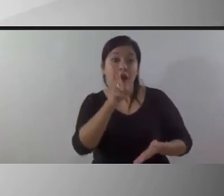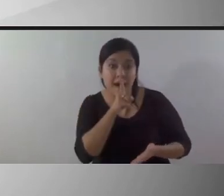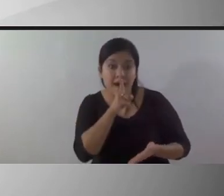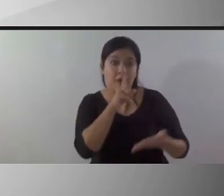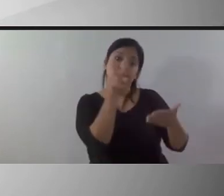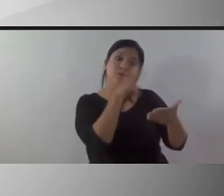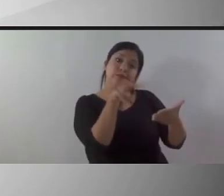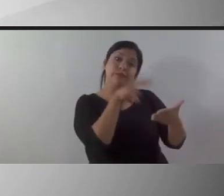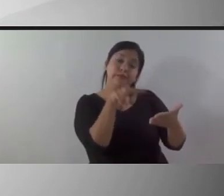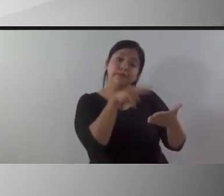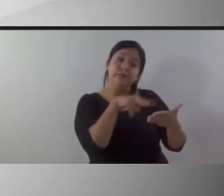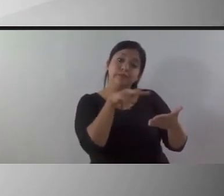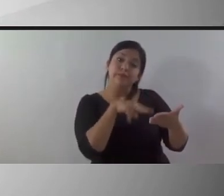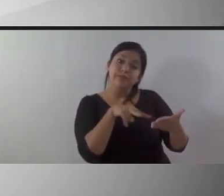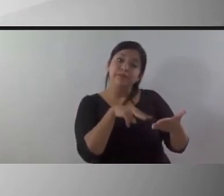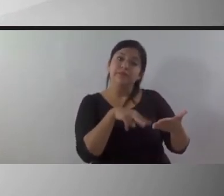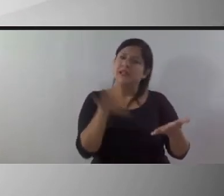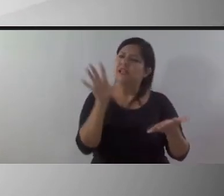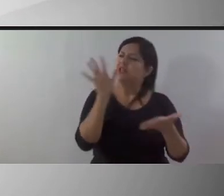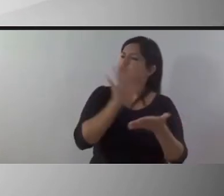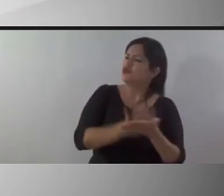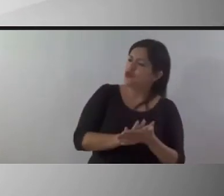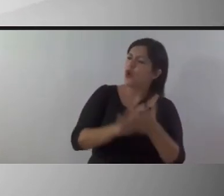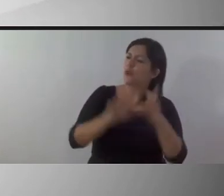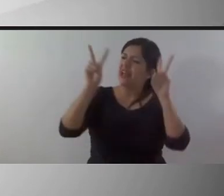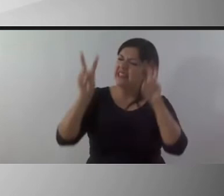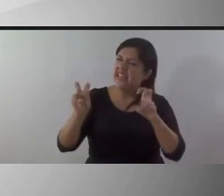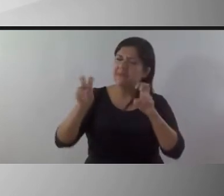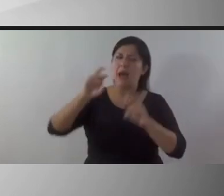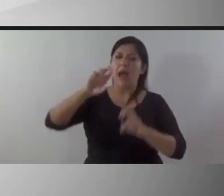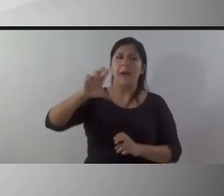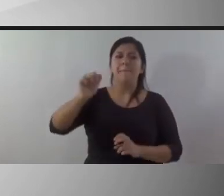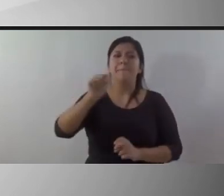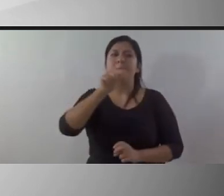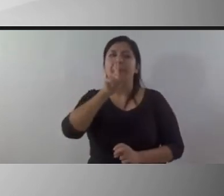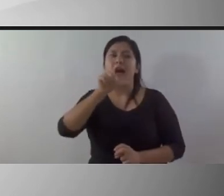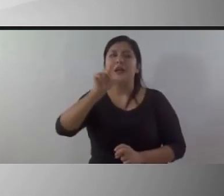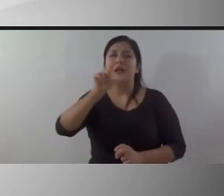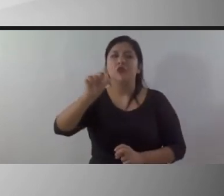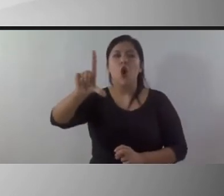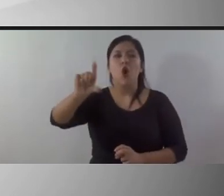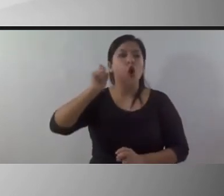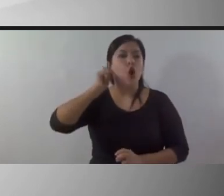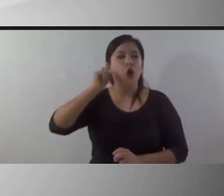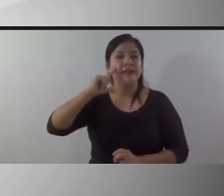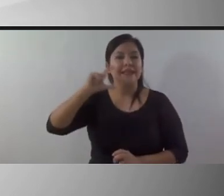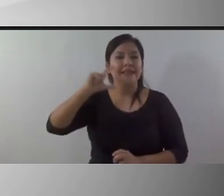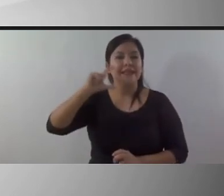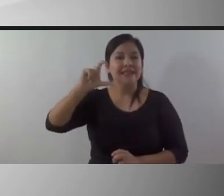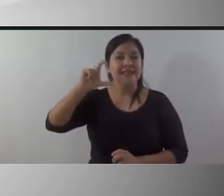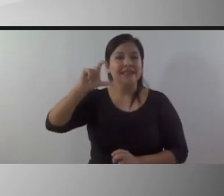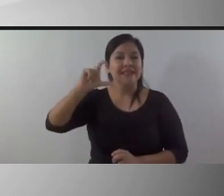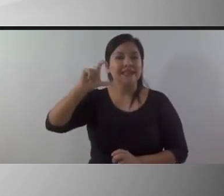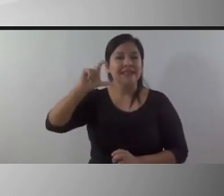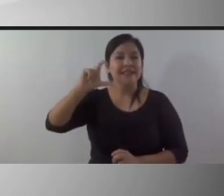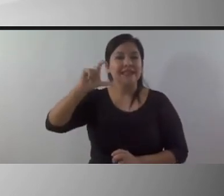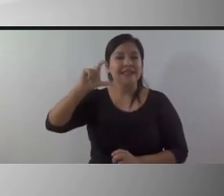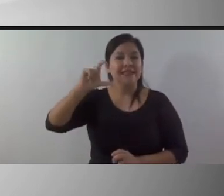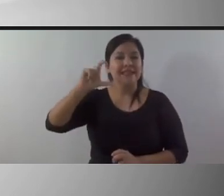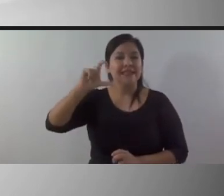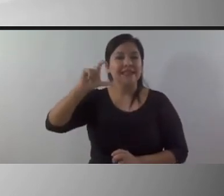seguido cuando trabajamos sobre patologización, sobre esta idea de que determinados rasgos